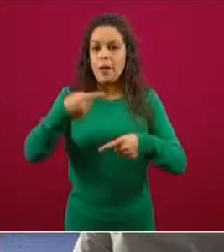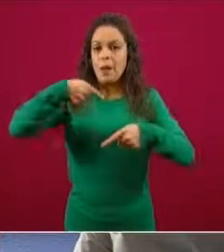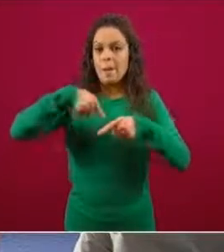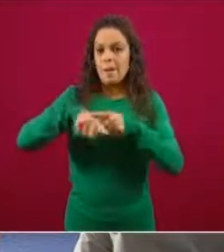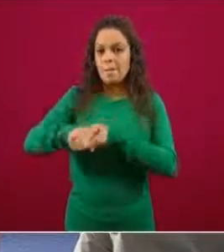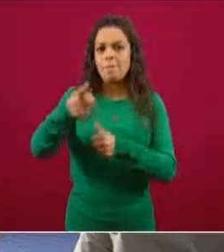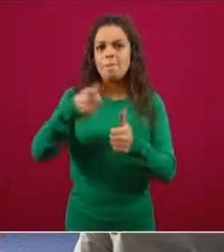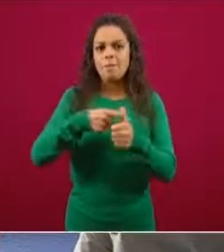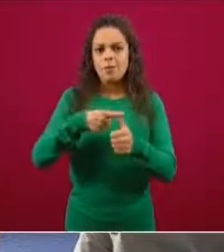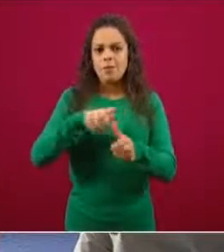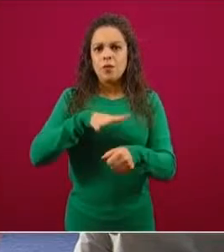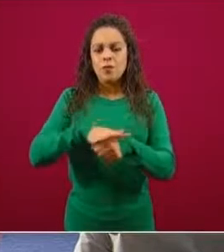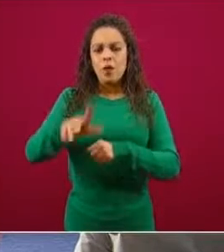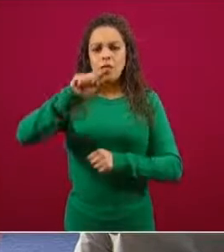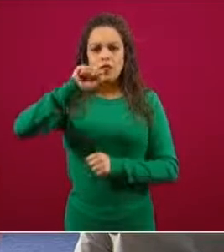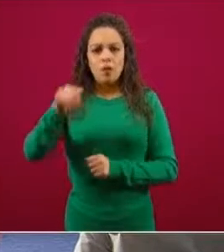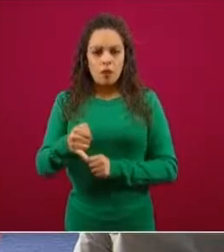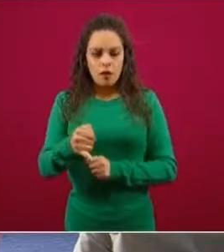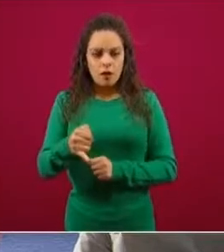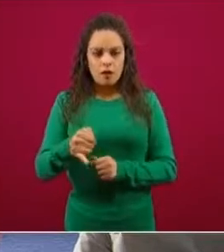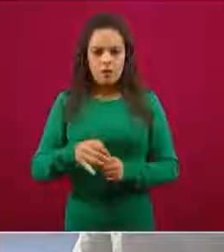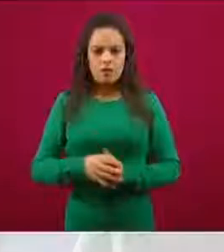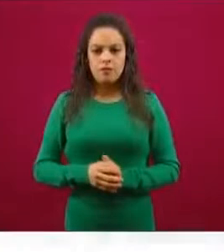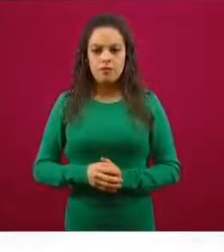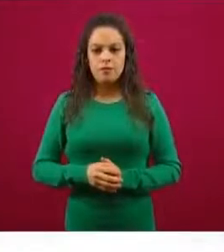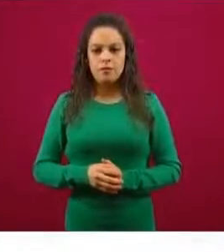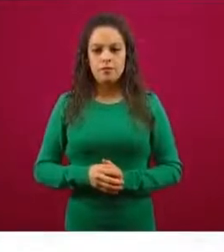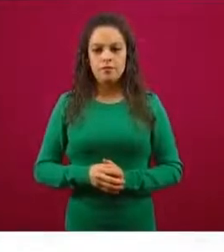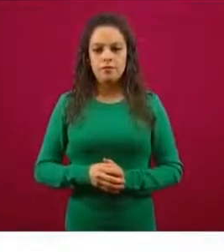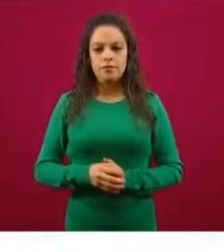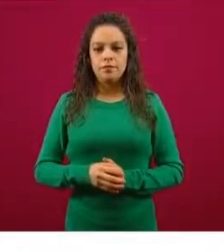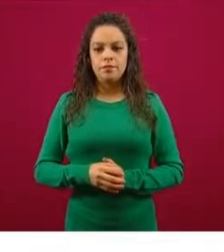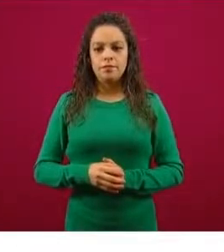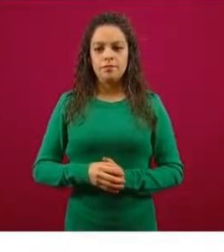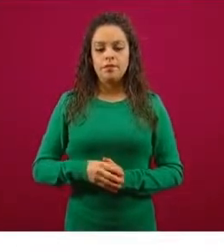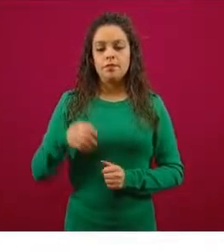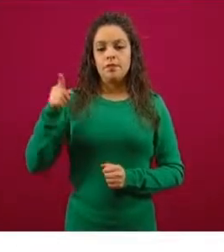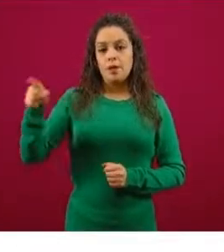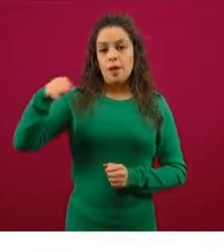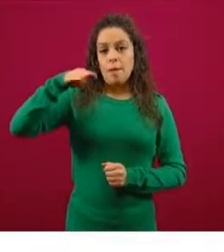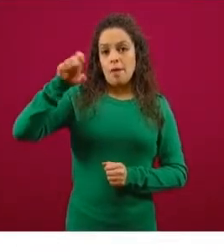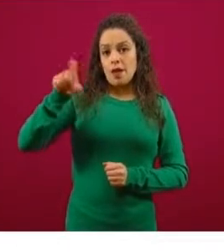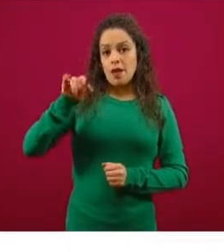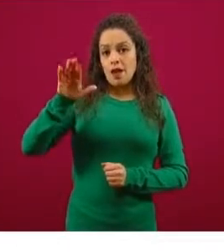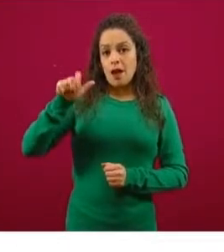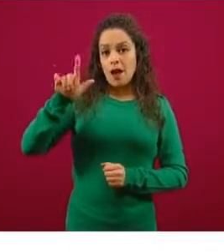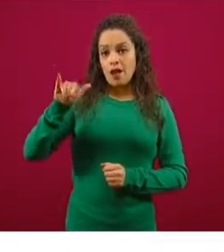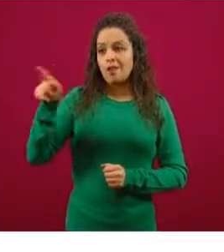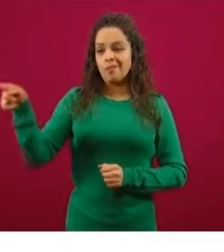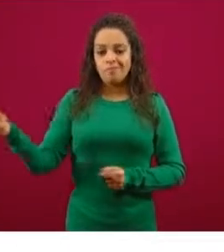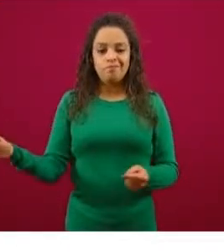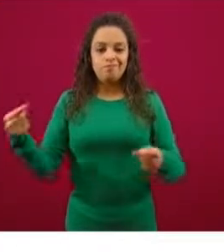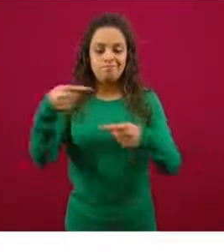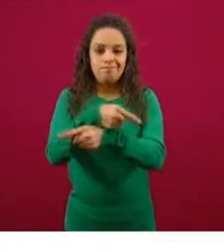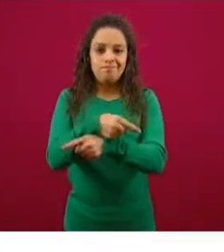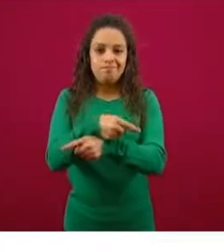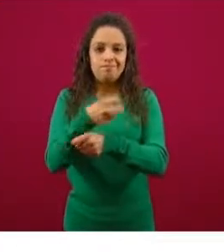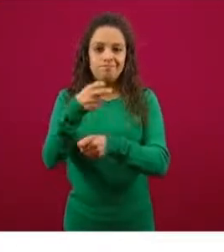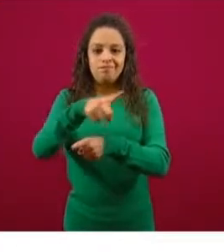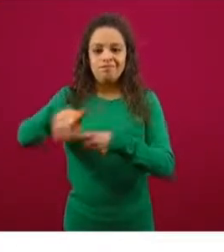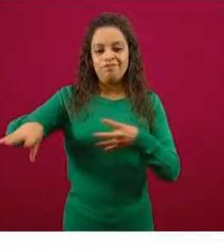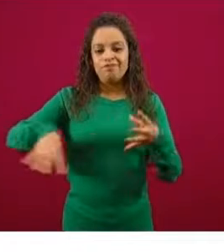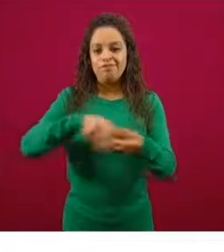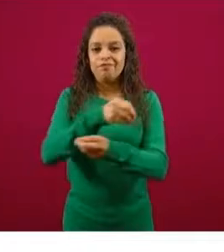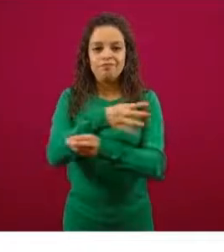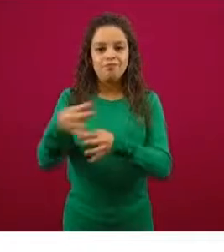también ha tenido repercusiones sobre lo que ocurre en Mexicali. En ambos casos estamos cerca de